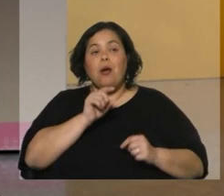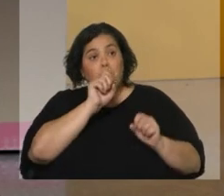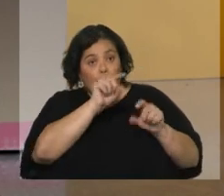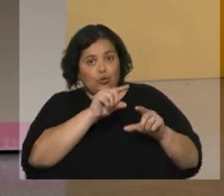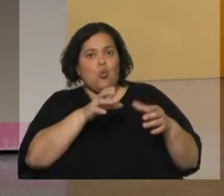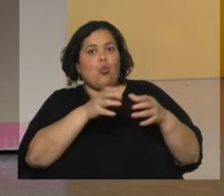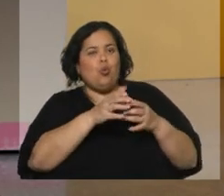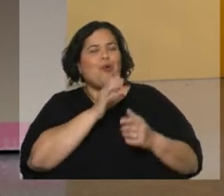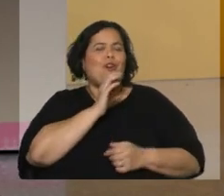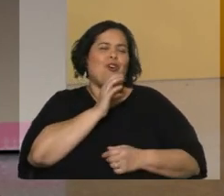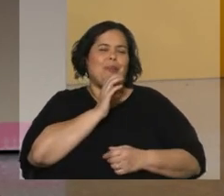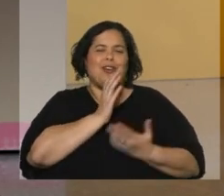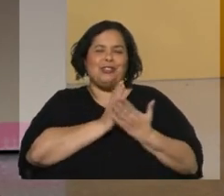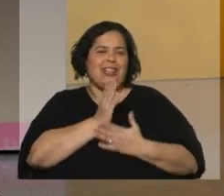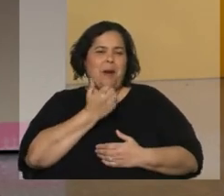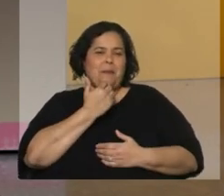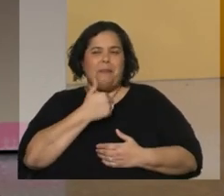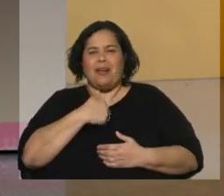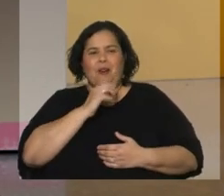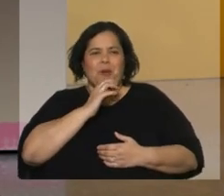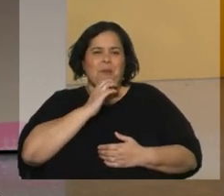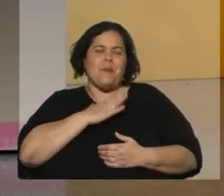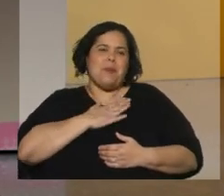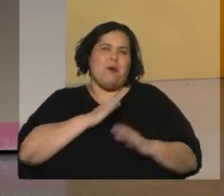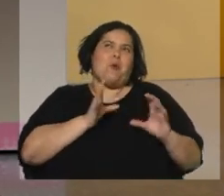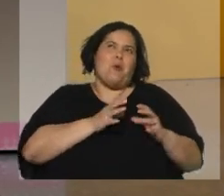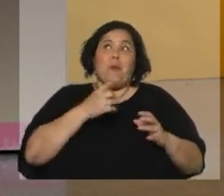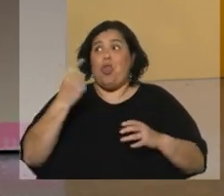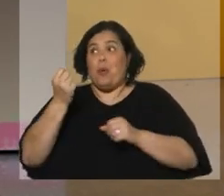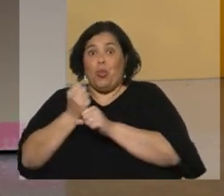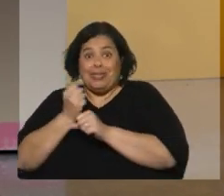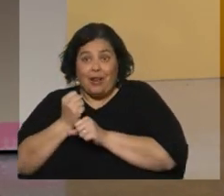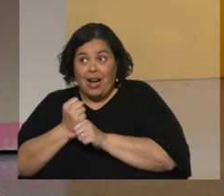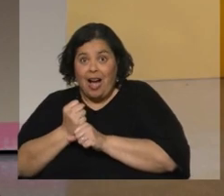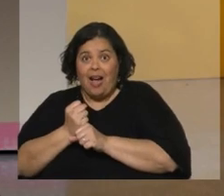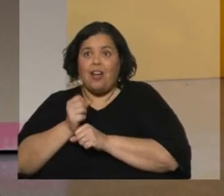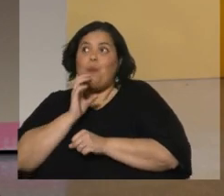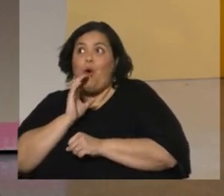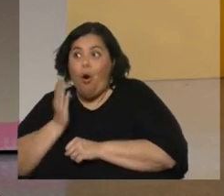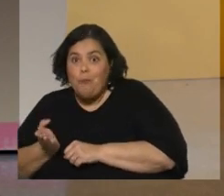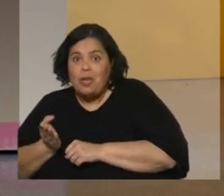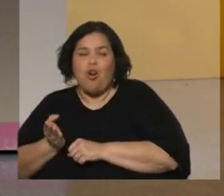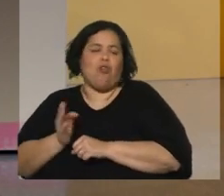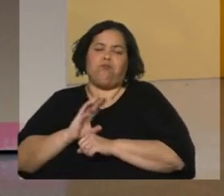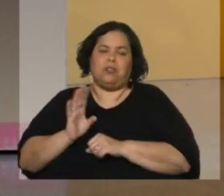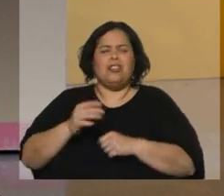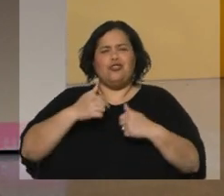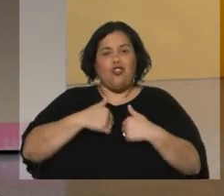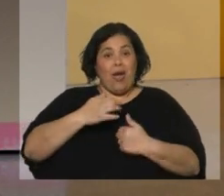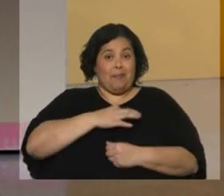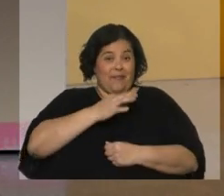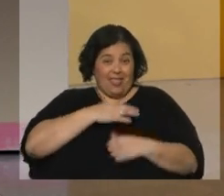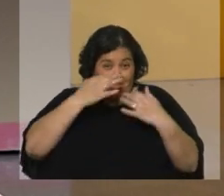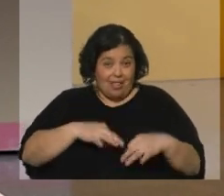tu grupo y después laboralmente hablando el humor no no sucede entonces en mi vida en general soy esto Soy una persona súper reflexiva